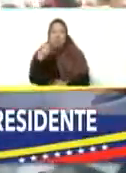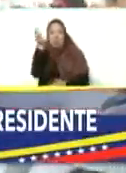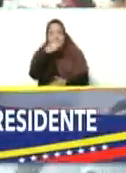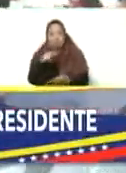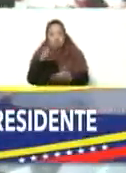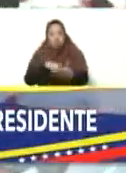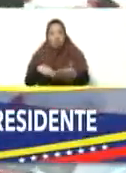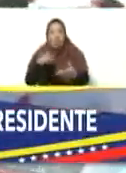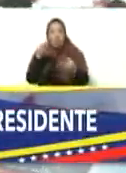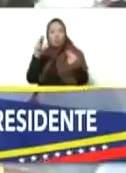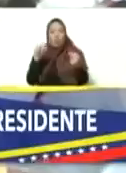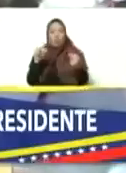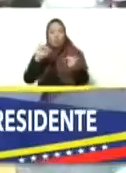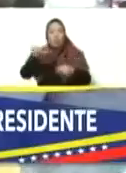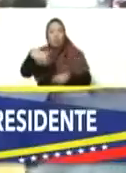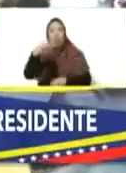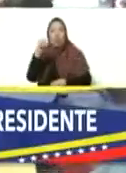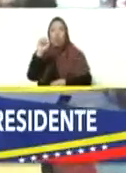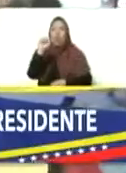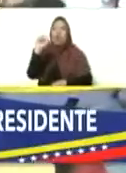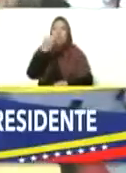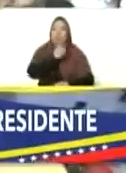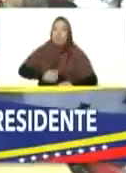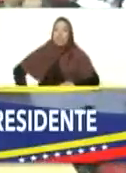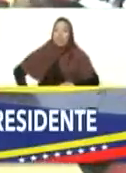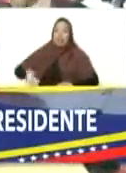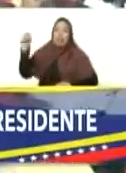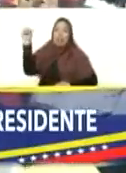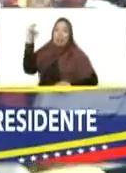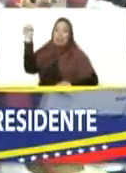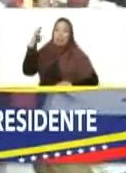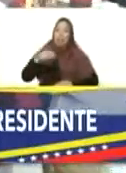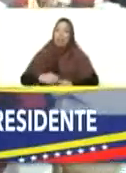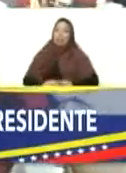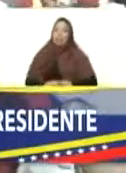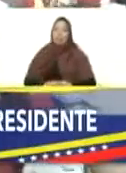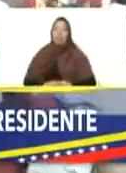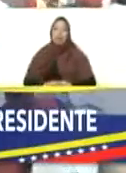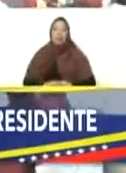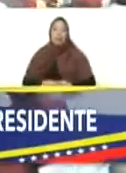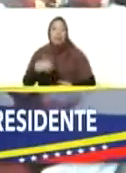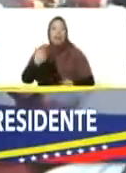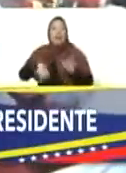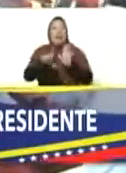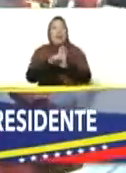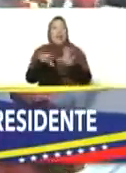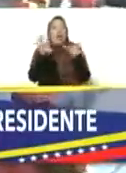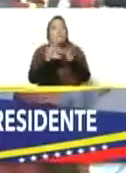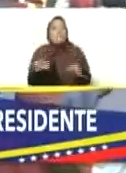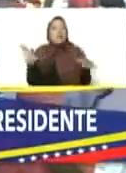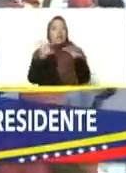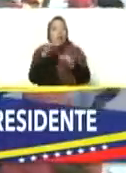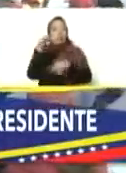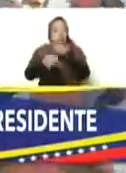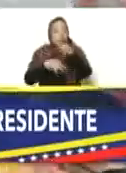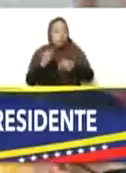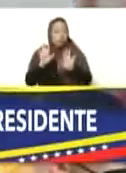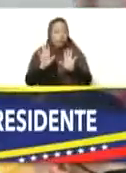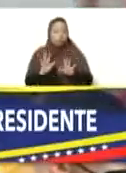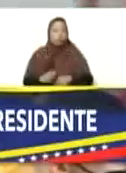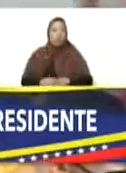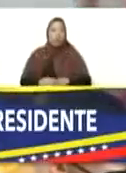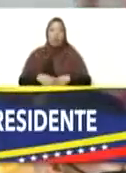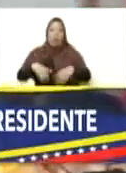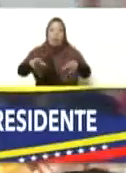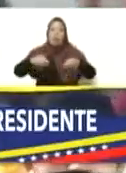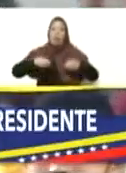voy a hablar con jorge rodríguez queremos contarles que va la ley dice la ley es una ley que reconoce